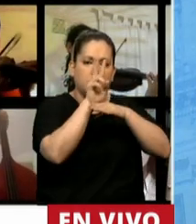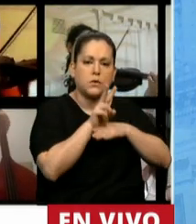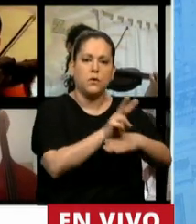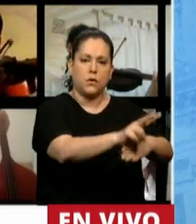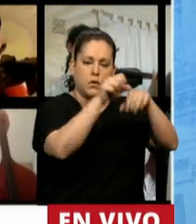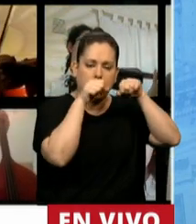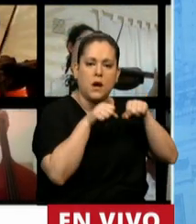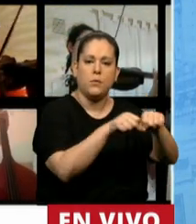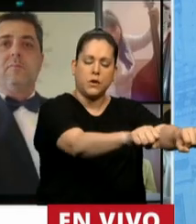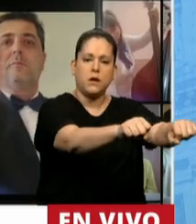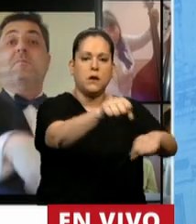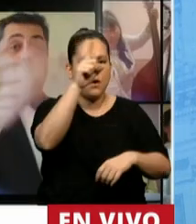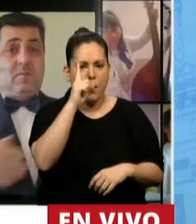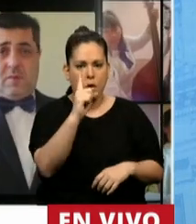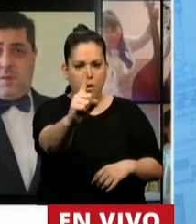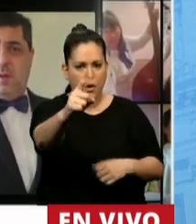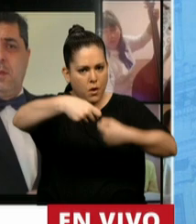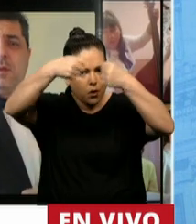moros glos